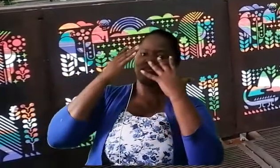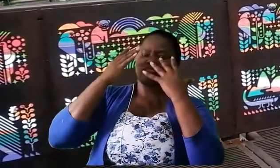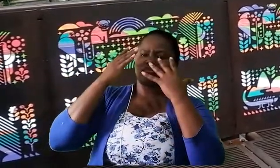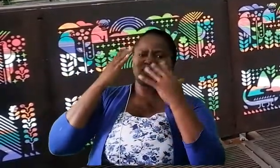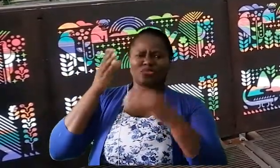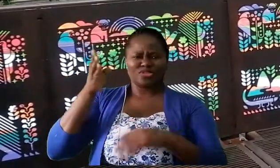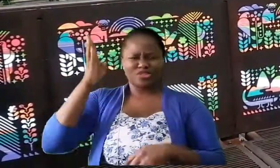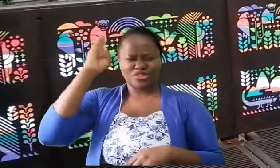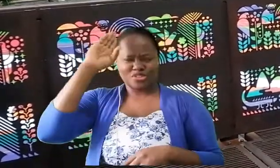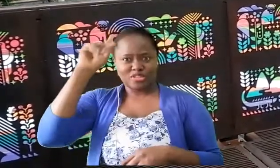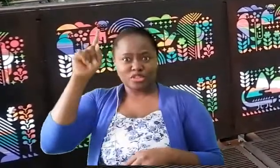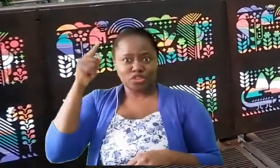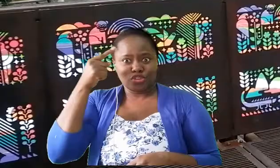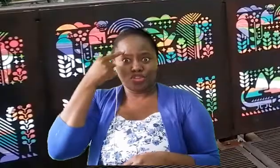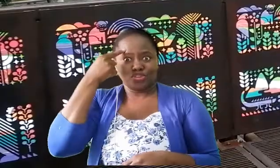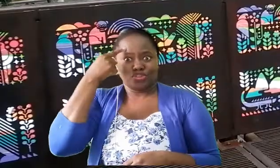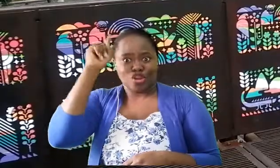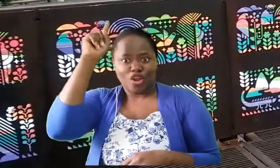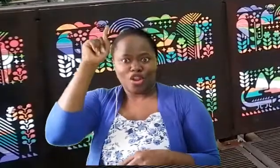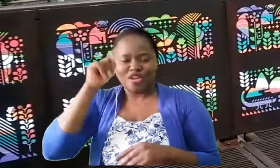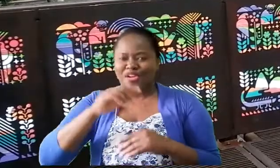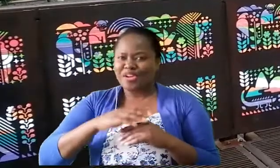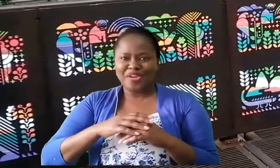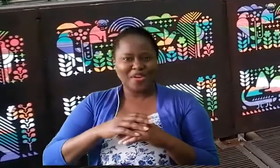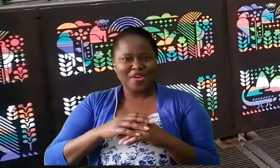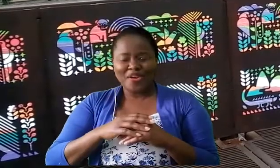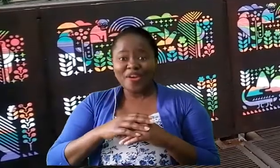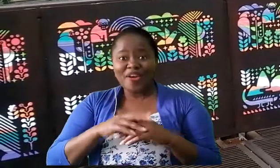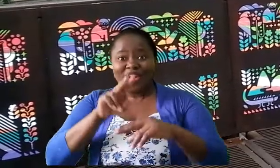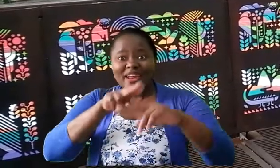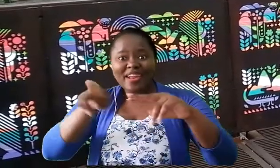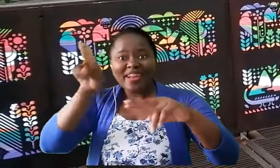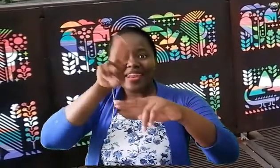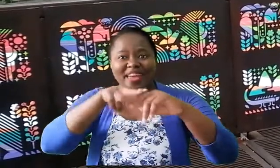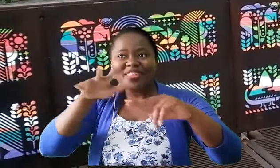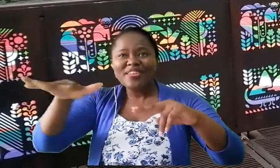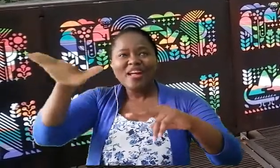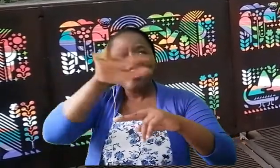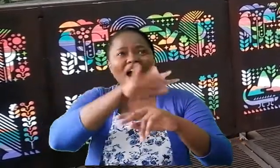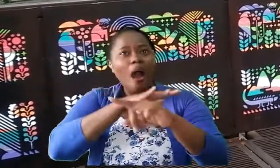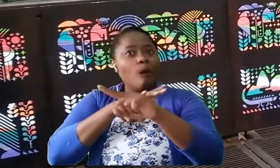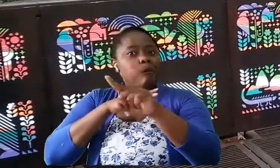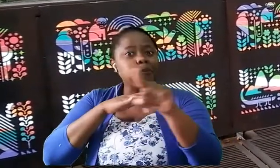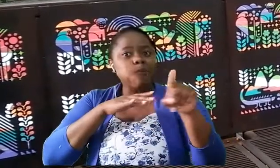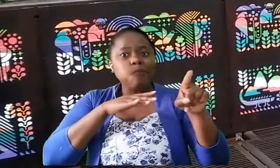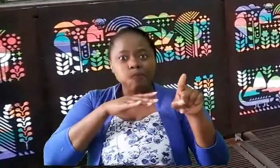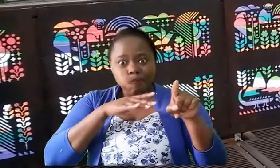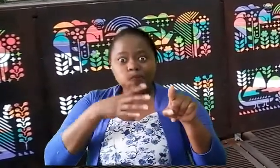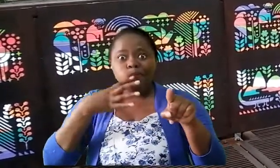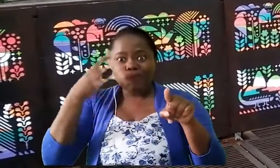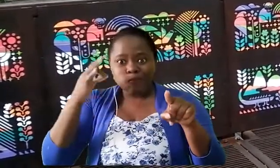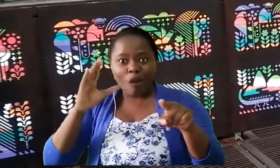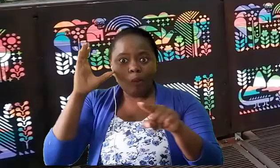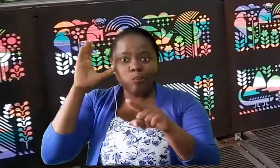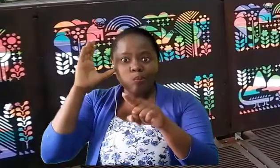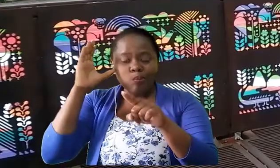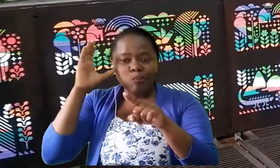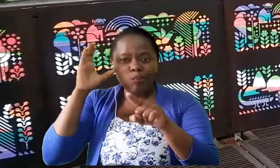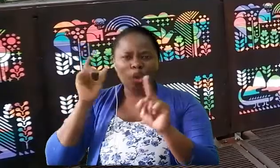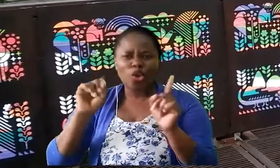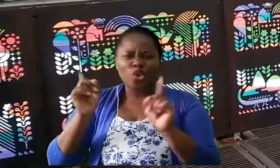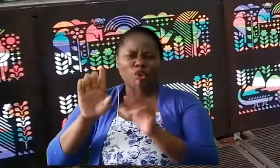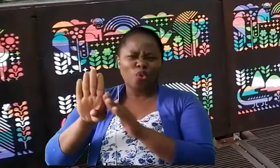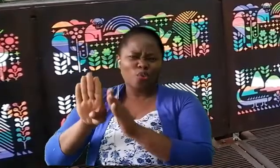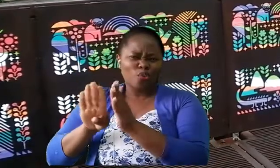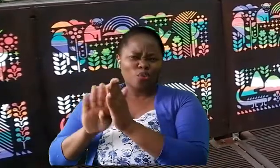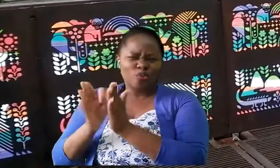encontrar evidencias de que Dios sí existe, pero en la naturaleza, no ni en la Sagrada Escritura, ni